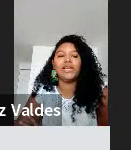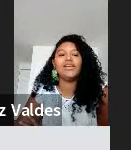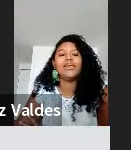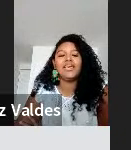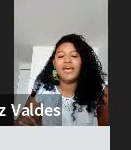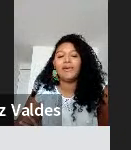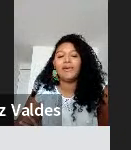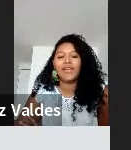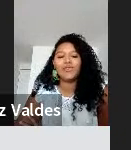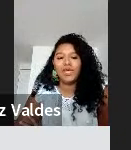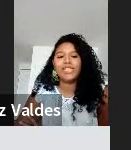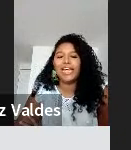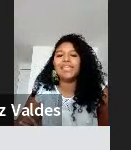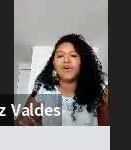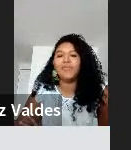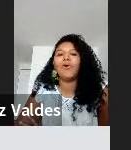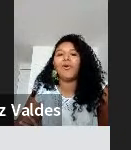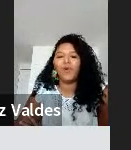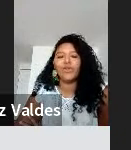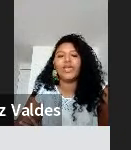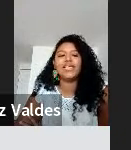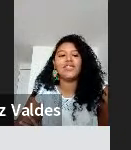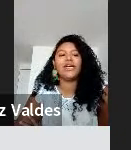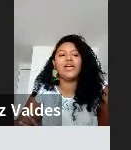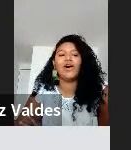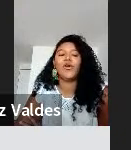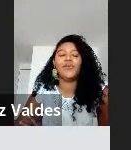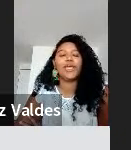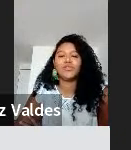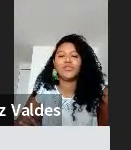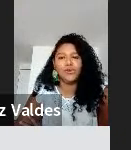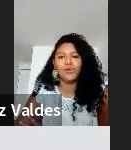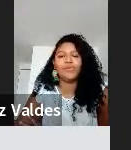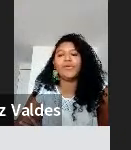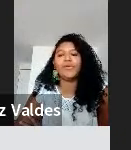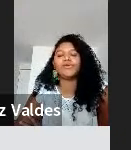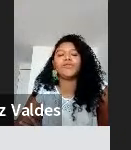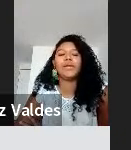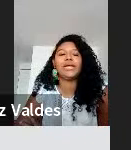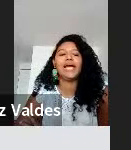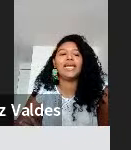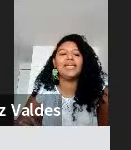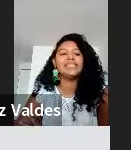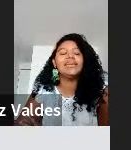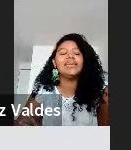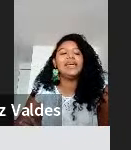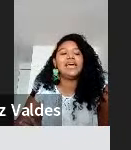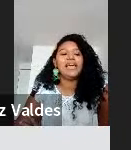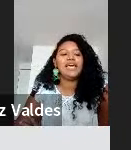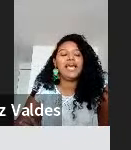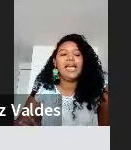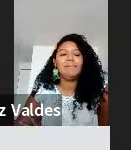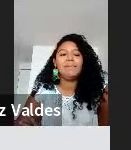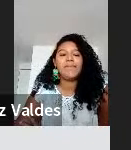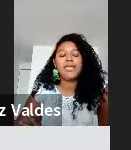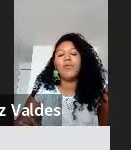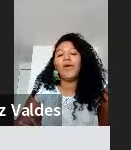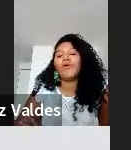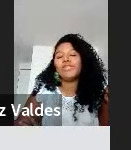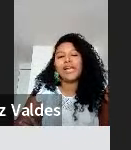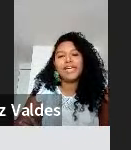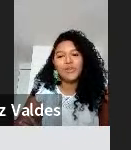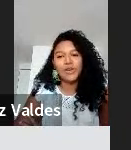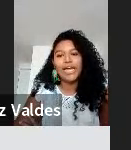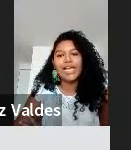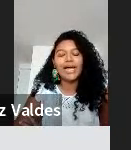su lucha y a proteger su identidad, como lo estoy haciendo hasta hoy, porque esos no son pues sus nombres reales. Y